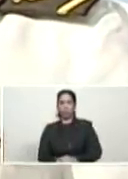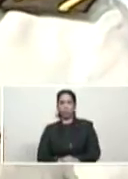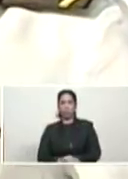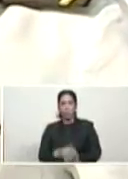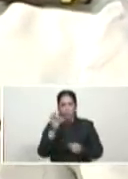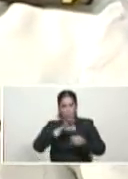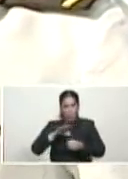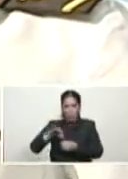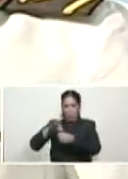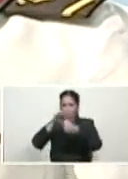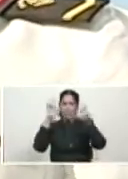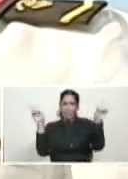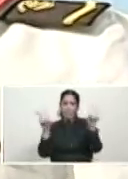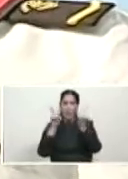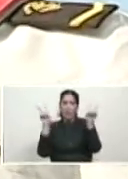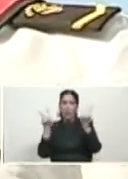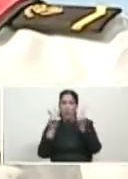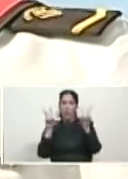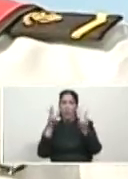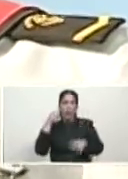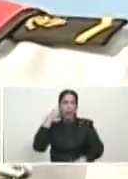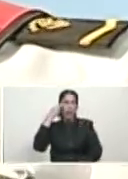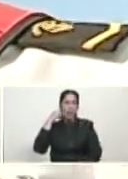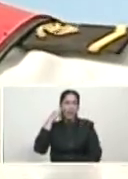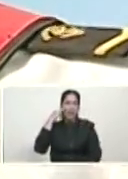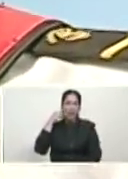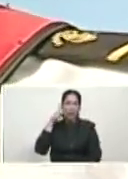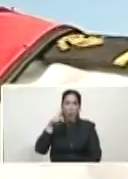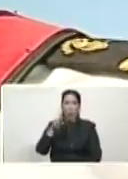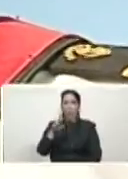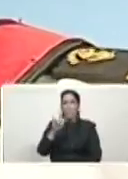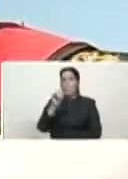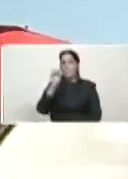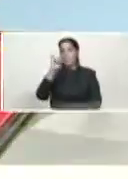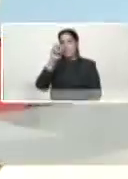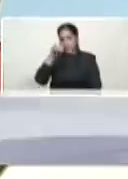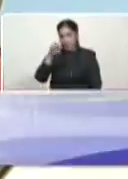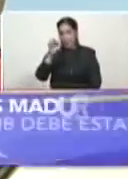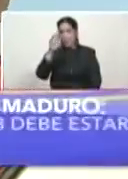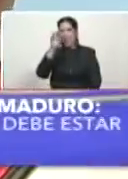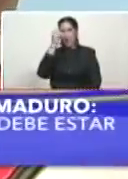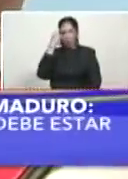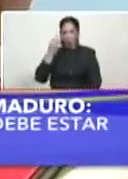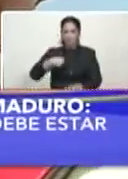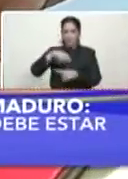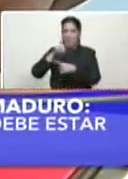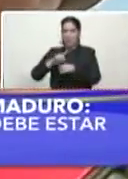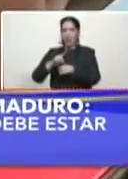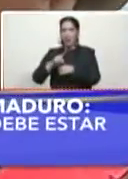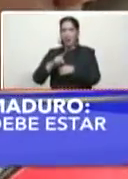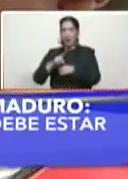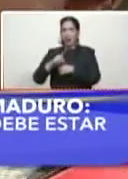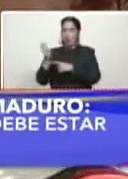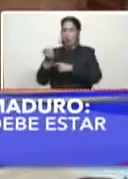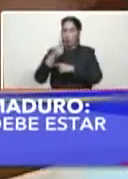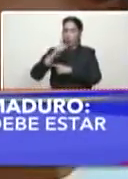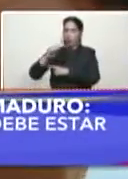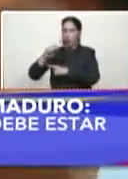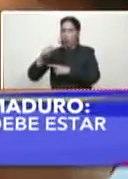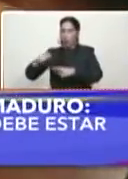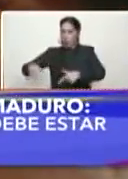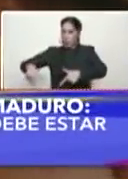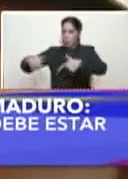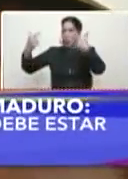los valores del negro primero, el soldado, la primera lanza en el combate